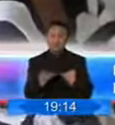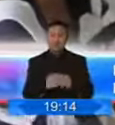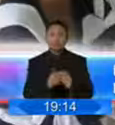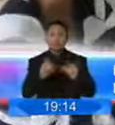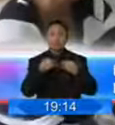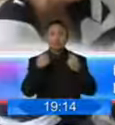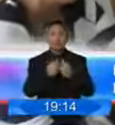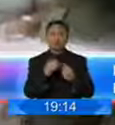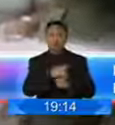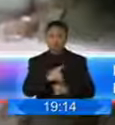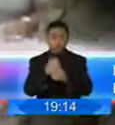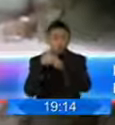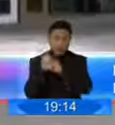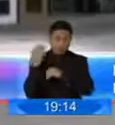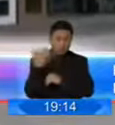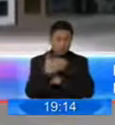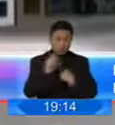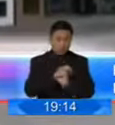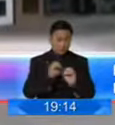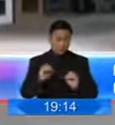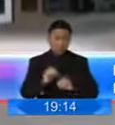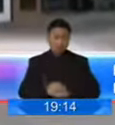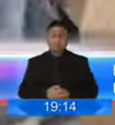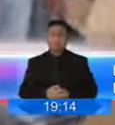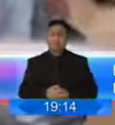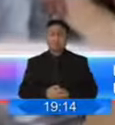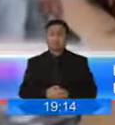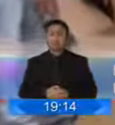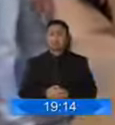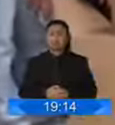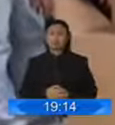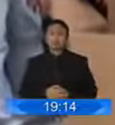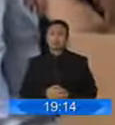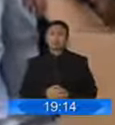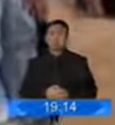grupos que no tenían la obligación de acudir a las urnas, informó Alison Corral.